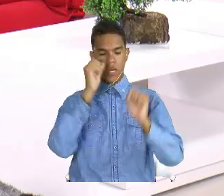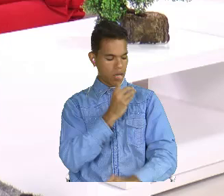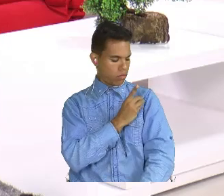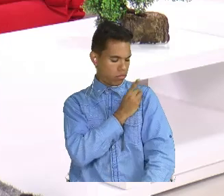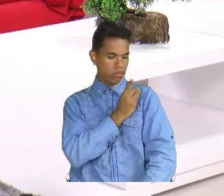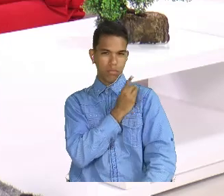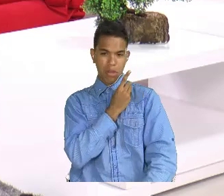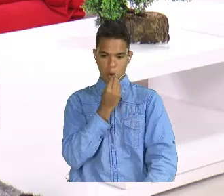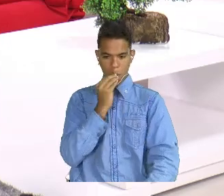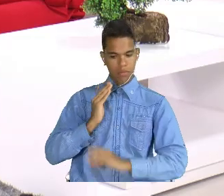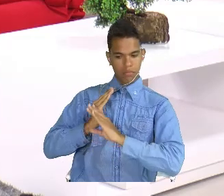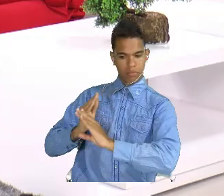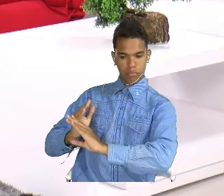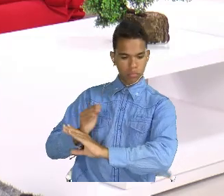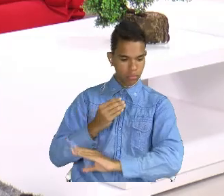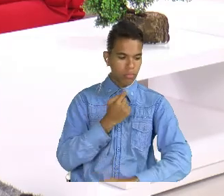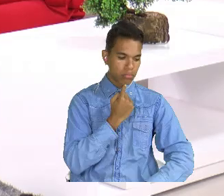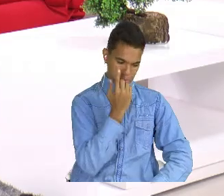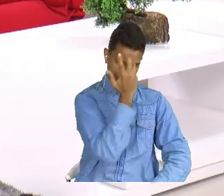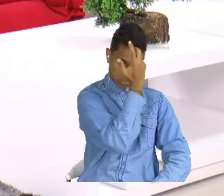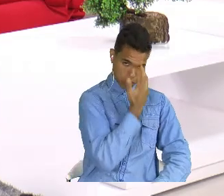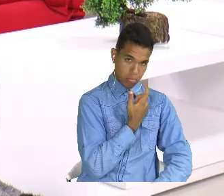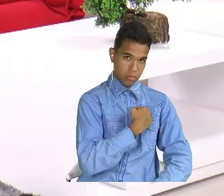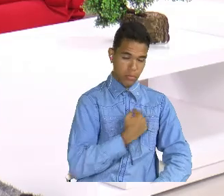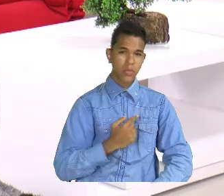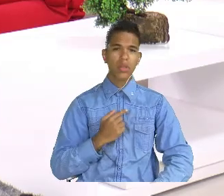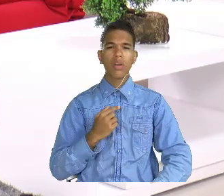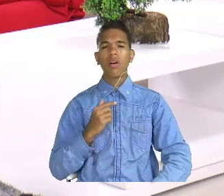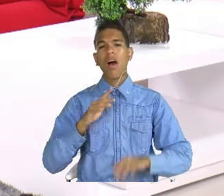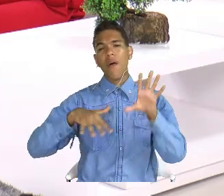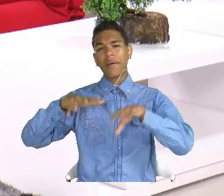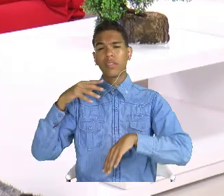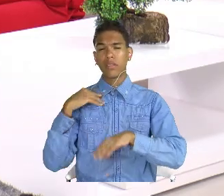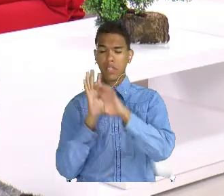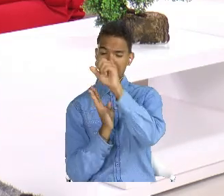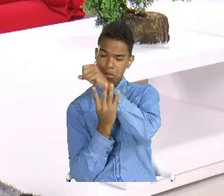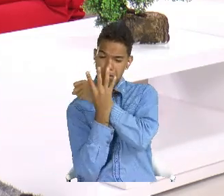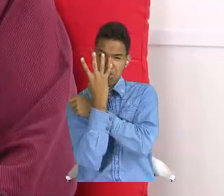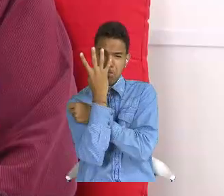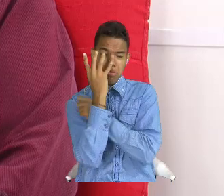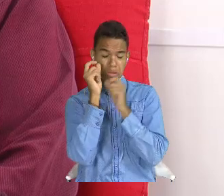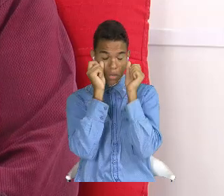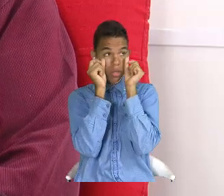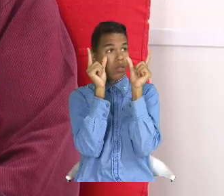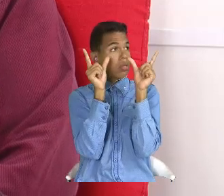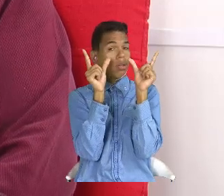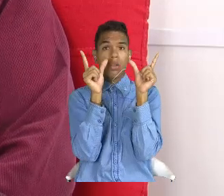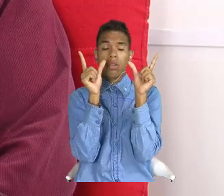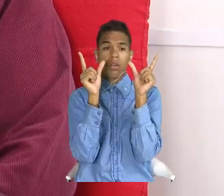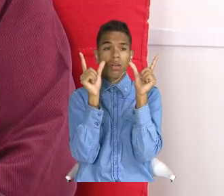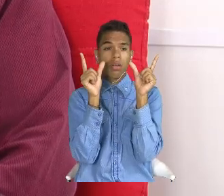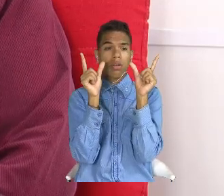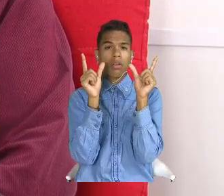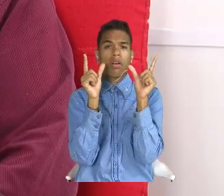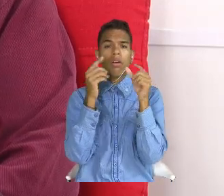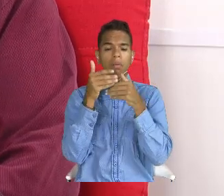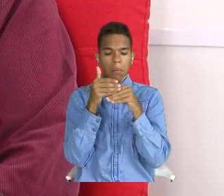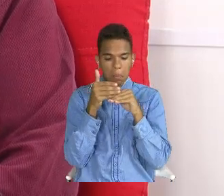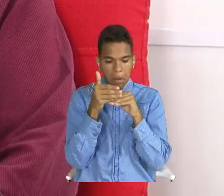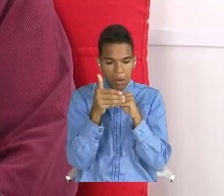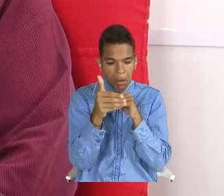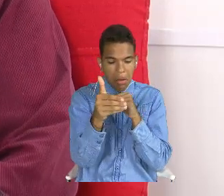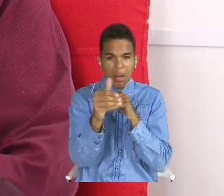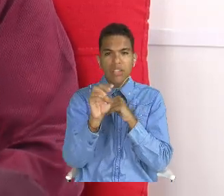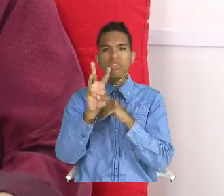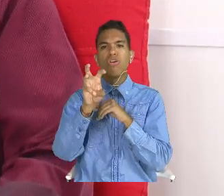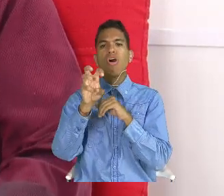obviamente porque aquí tenemos la mala costumbre de que mucha gente se levanta a las 4 de la mañana. Obviamente cuando se van a hacer un examen de estos son las 8 de la mañana, ha transcurrido